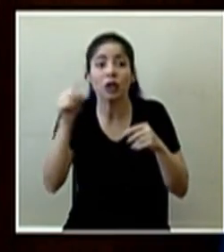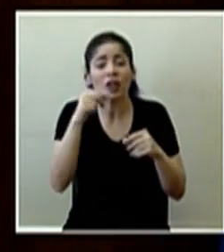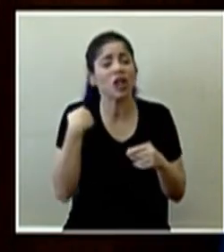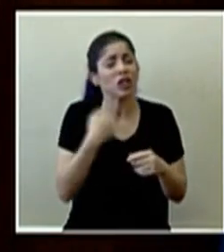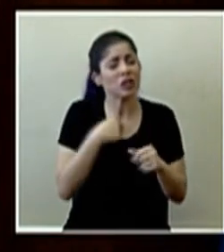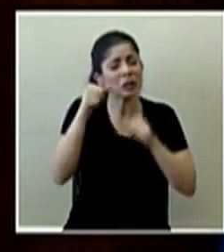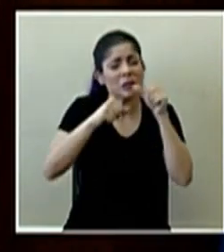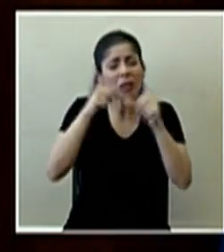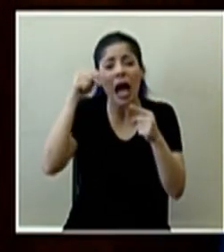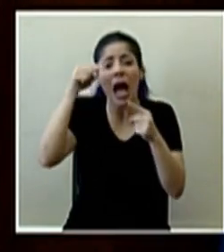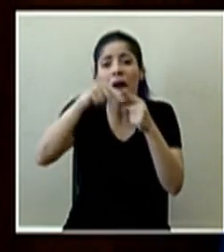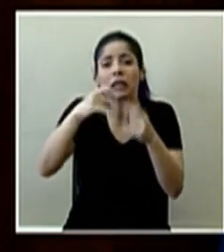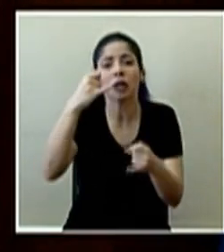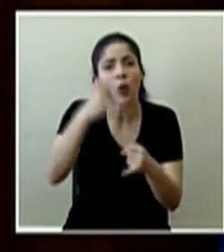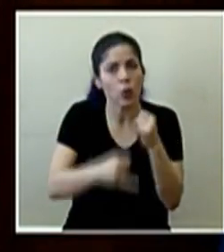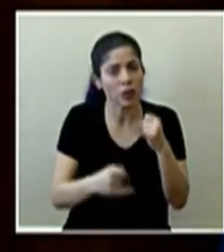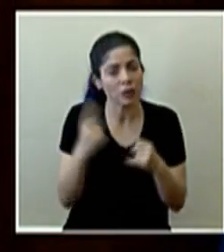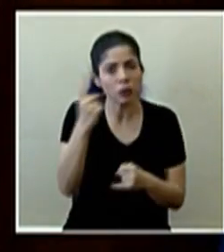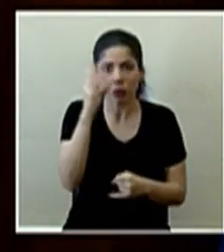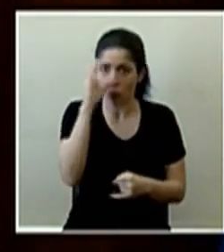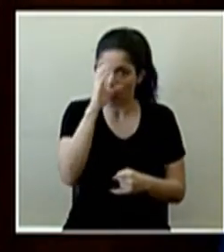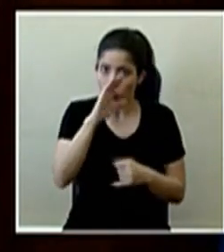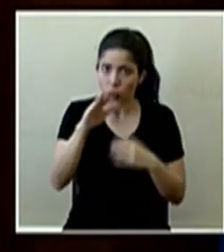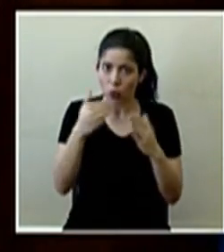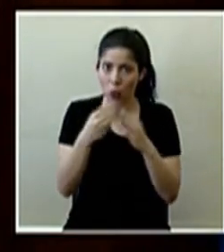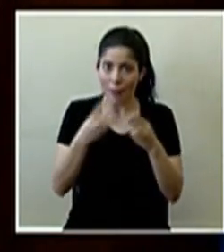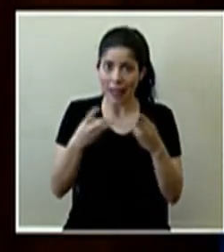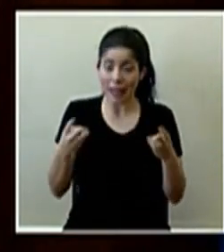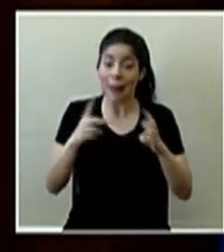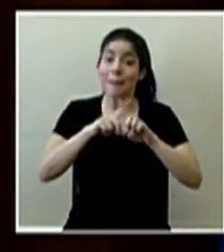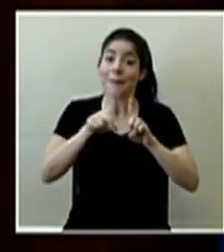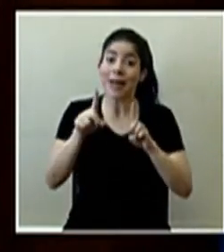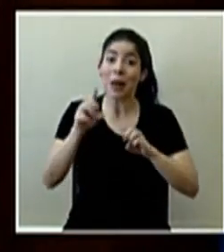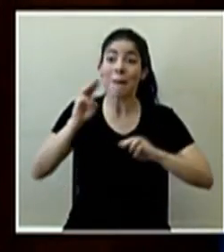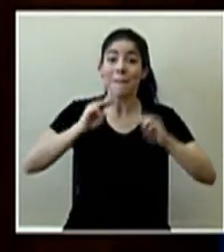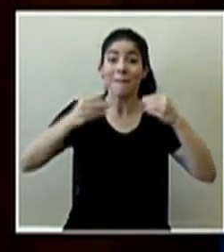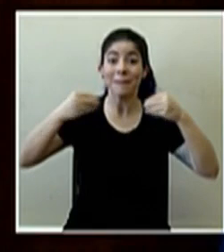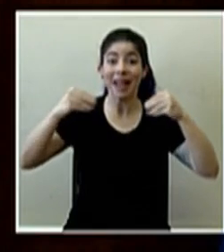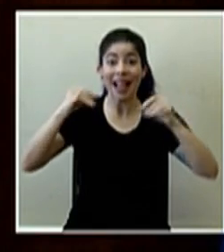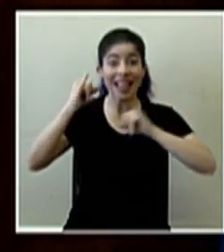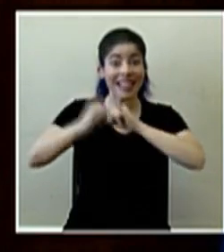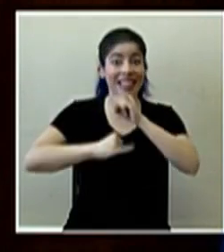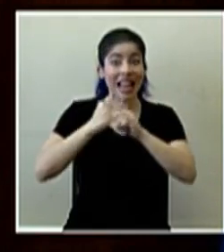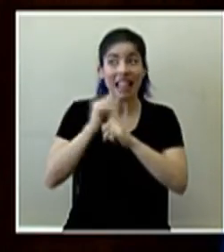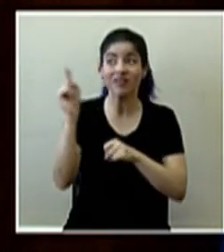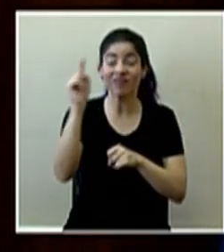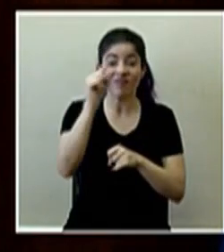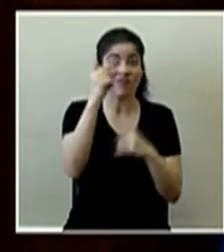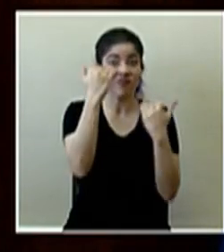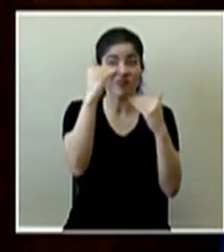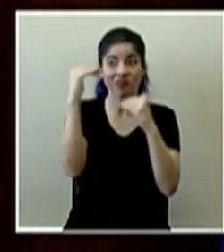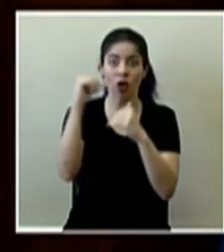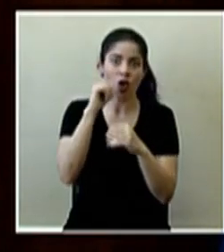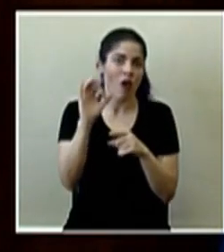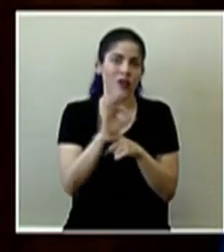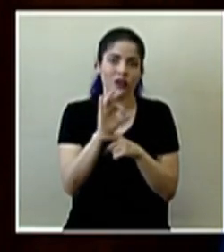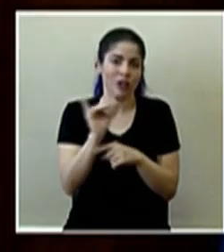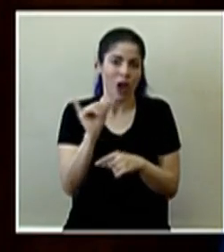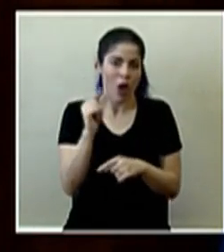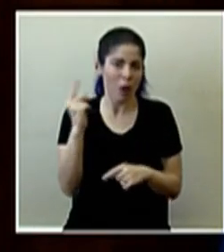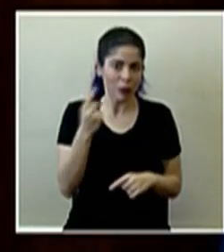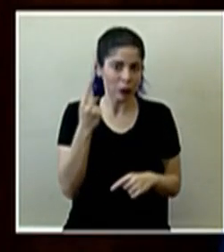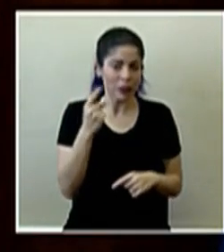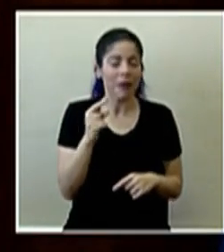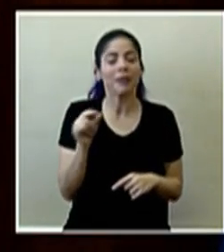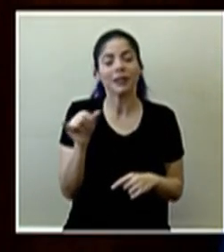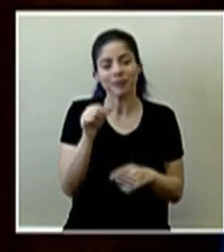últimas consecuencias en conseguir ese material. Pero como los mercados internacionales no están funcionando normalmente, también